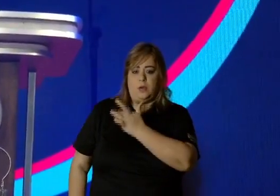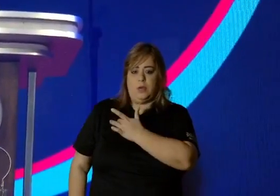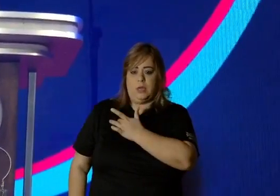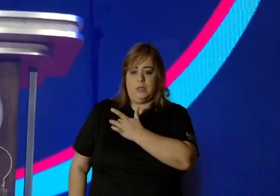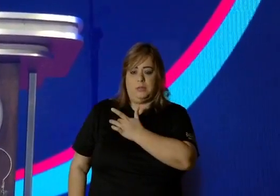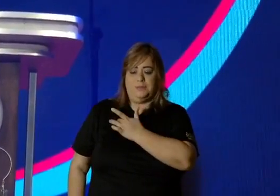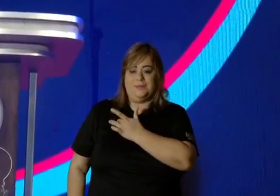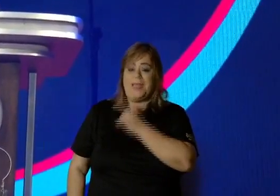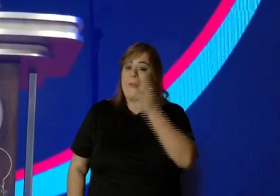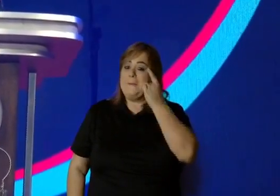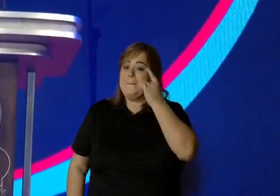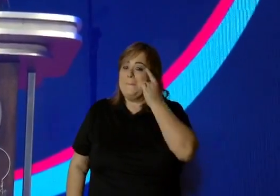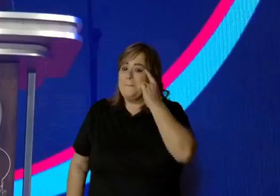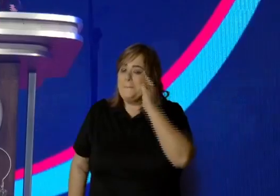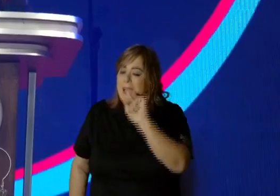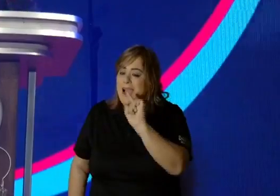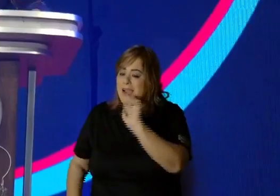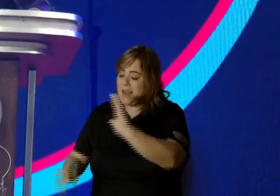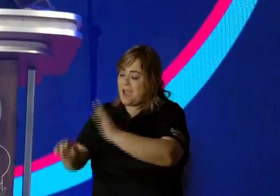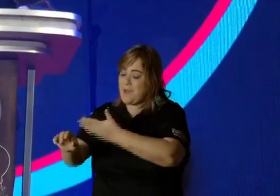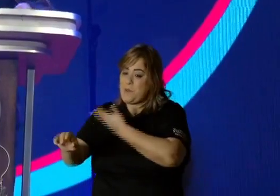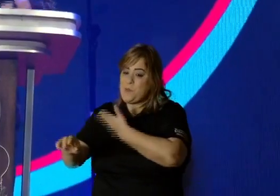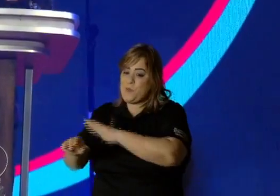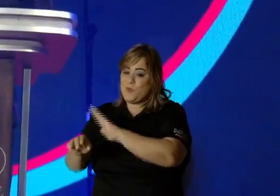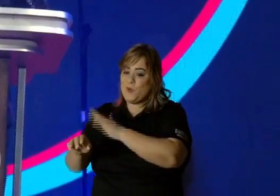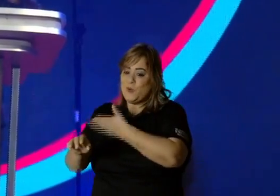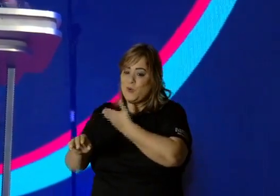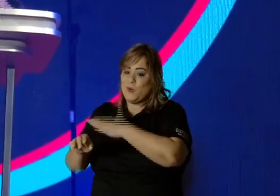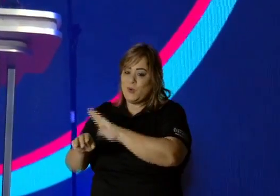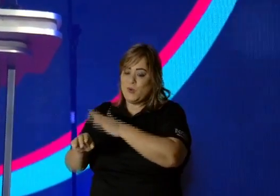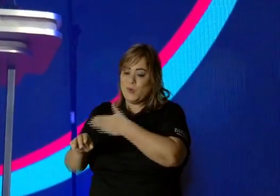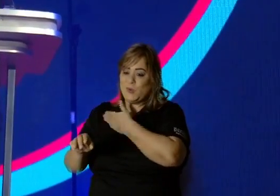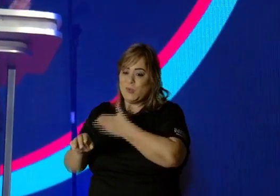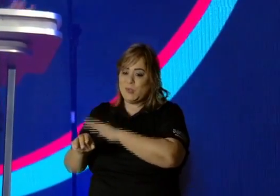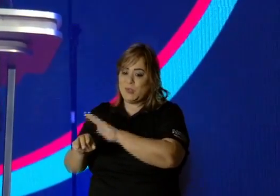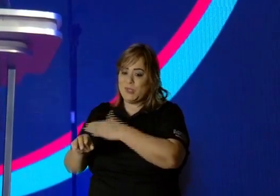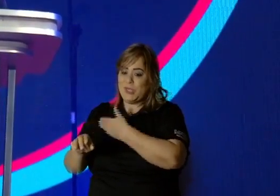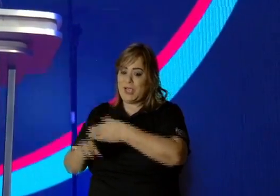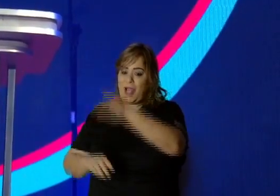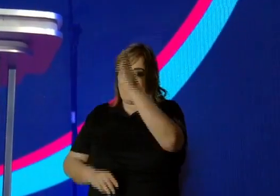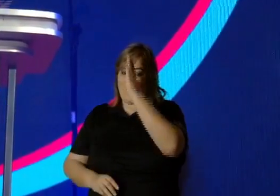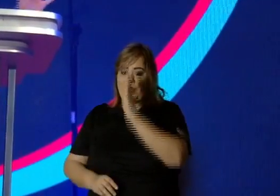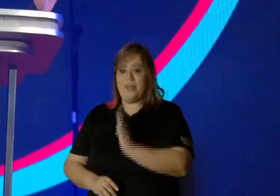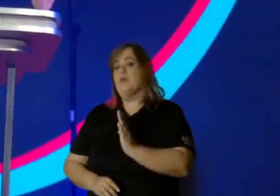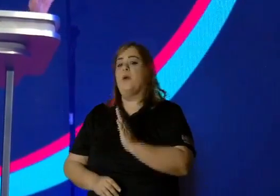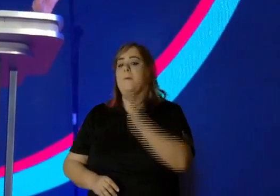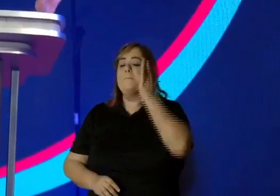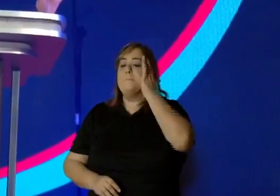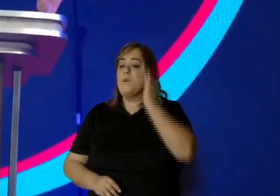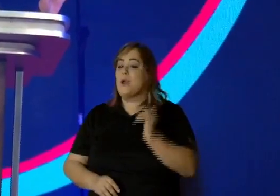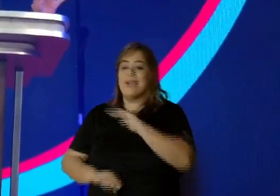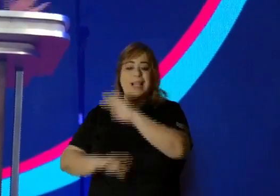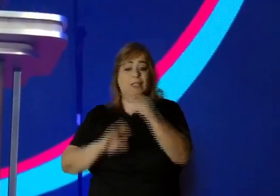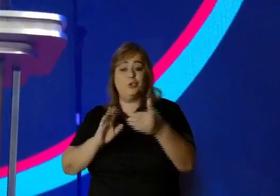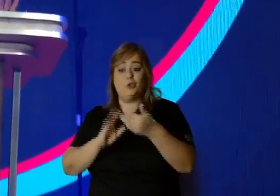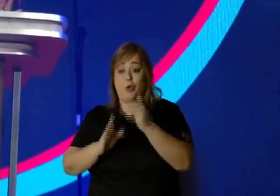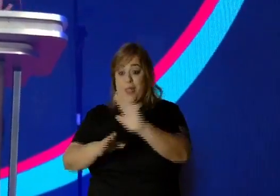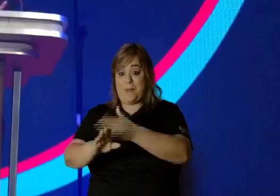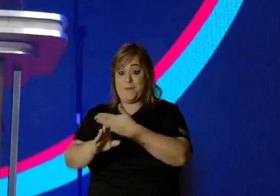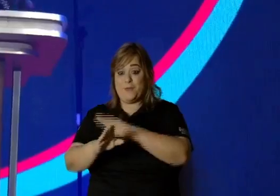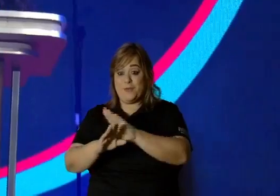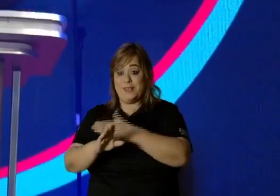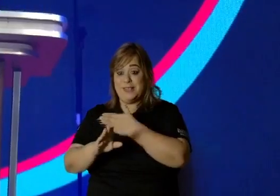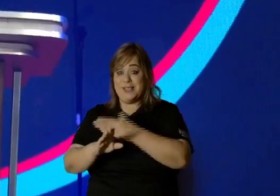apertura para la música. ¿Por qué? Porque yo sé que el pentagrama completo, ¿verdad, Pastor Ramón? Es de Dios, es del